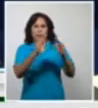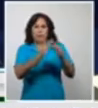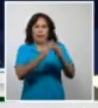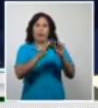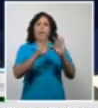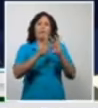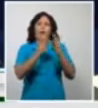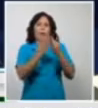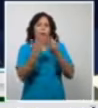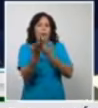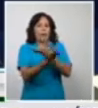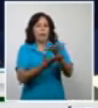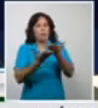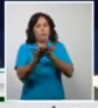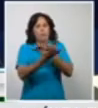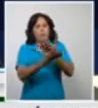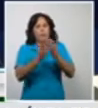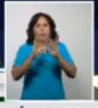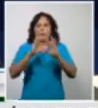la casa,